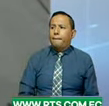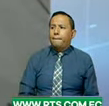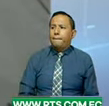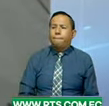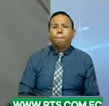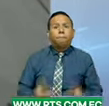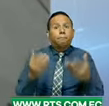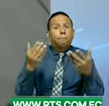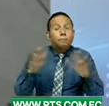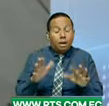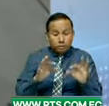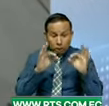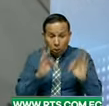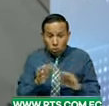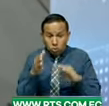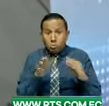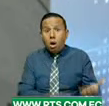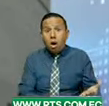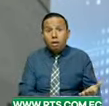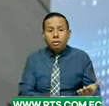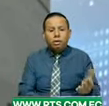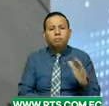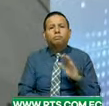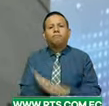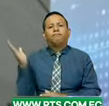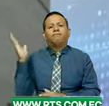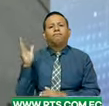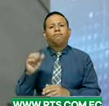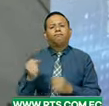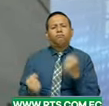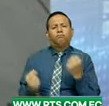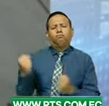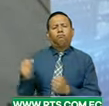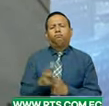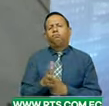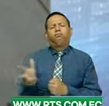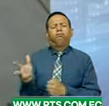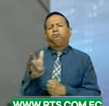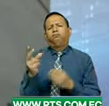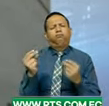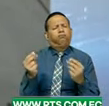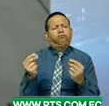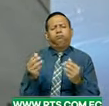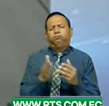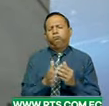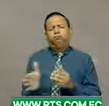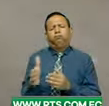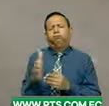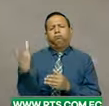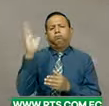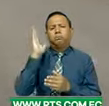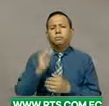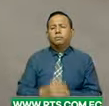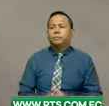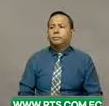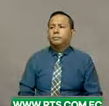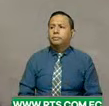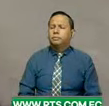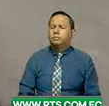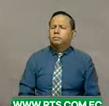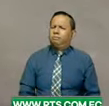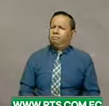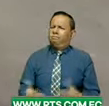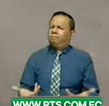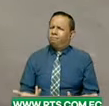Una vez seguros de haber acabado con su vida, se retiraron del sitio a gran velocidad. Un crimen